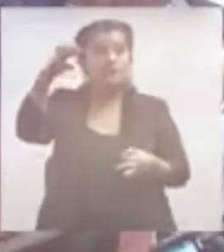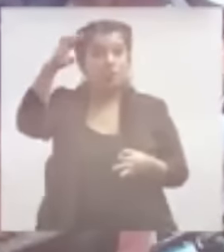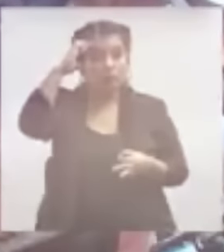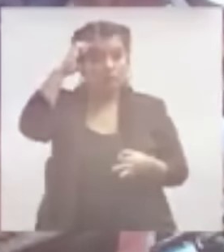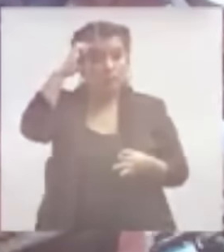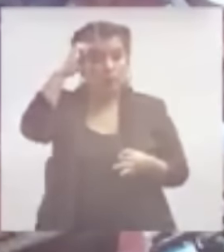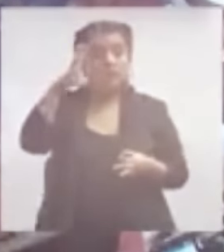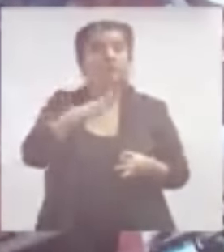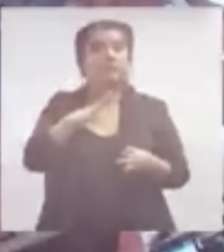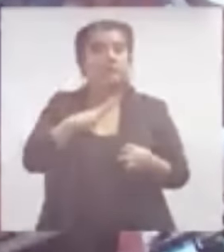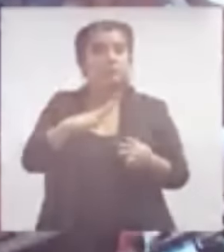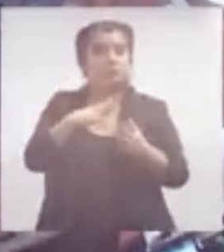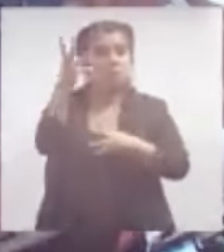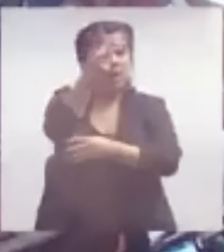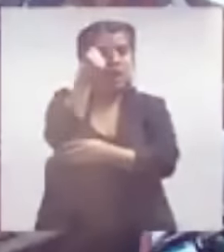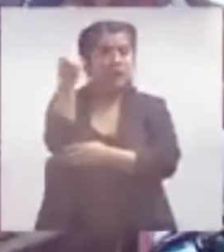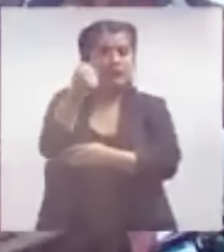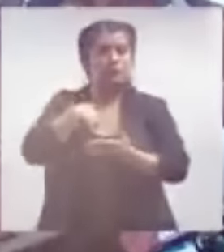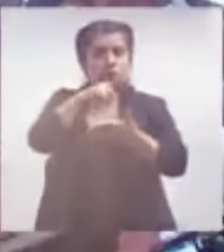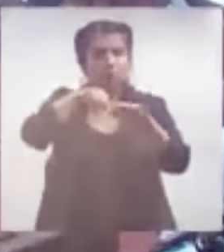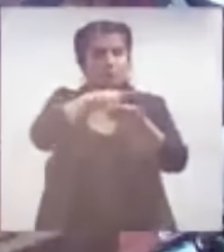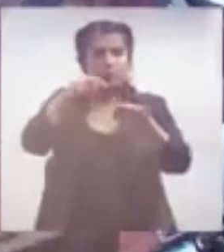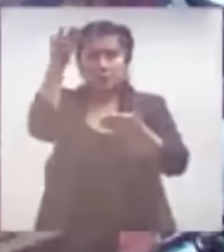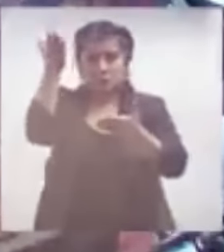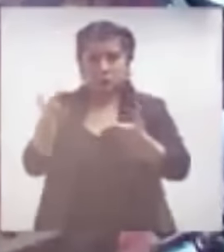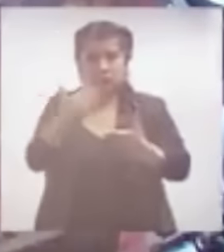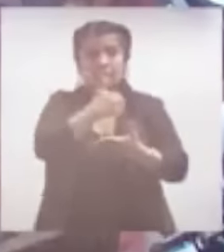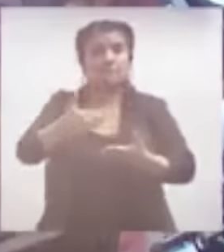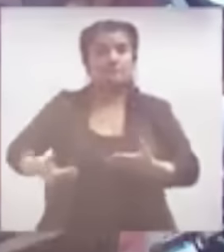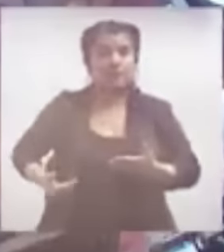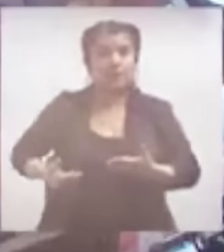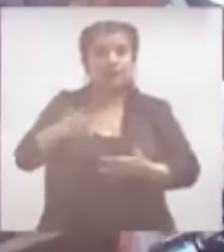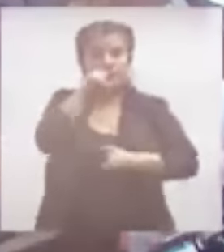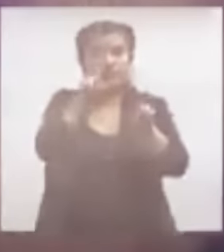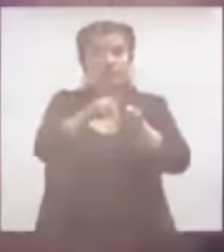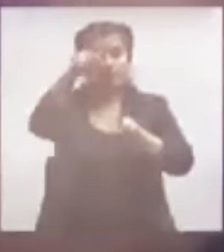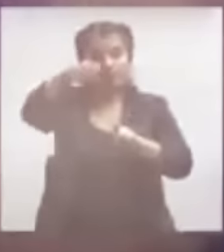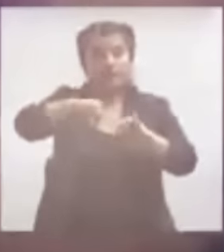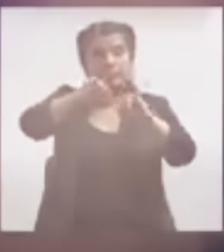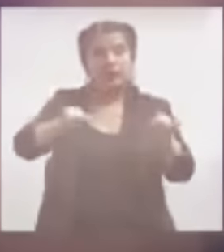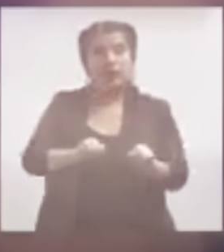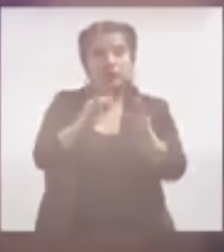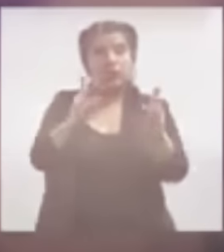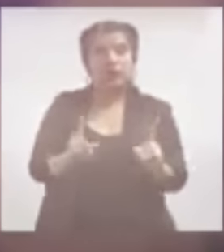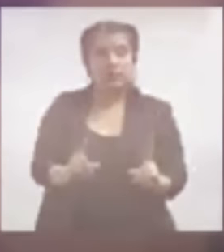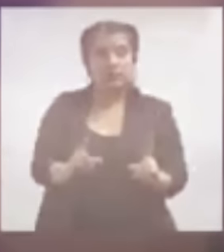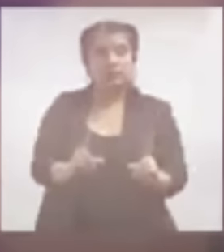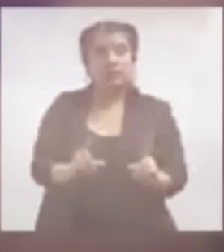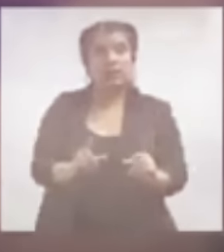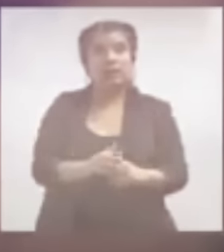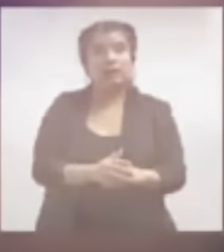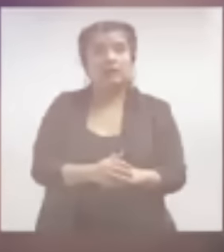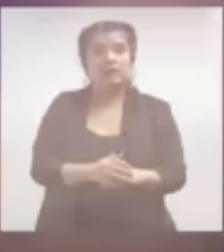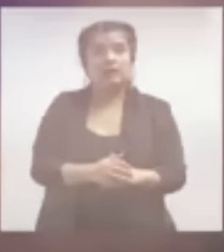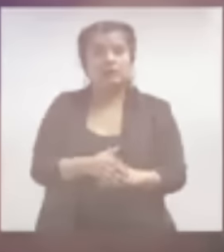van alcanzando. Yo voté por usted, presidente, y por esta junta directiva, pese